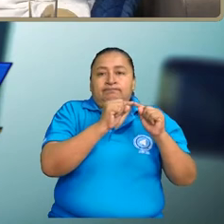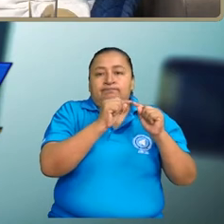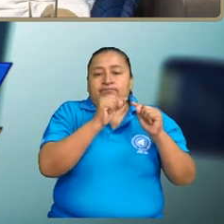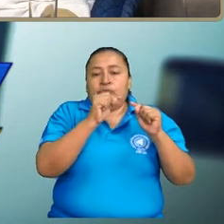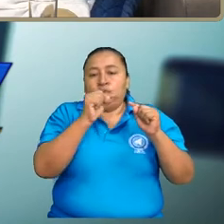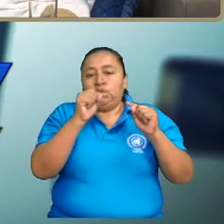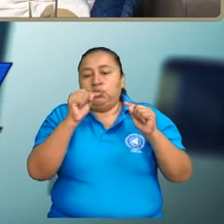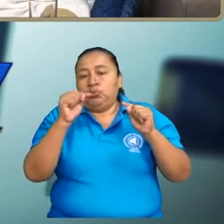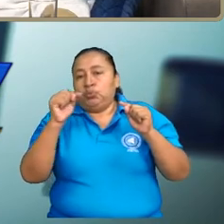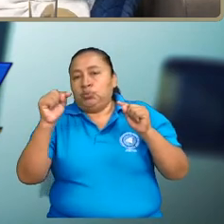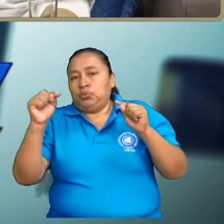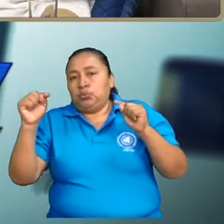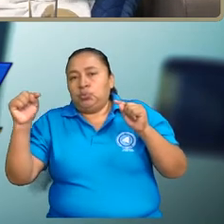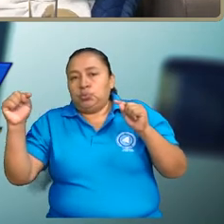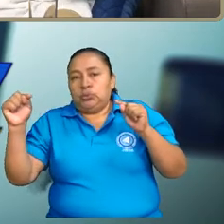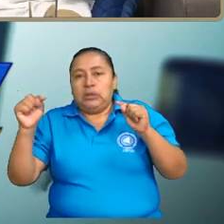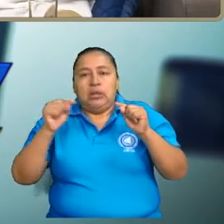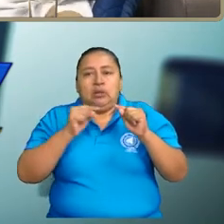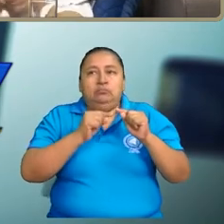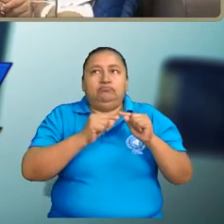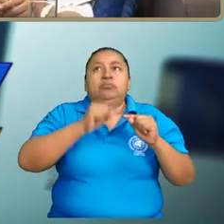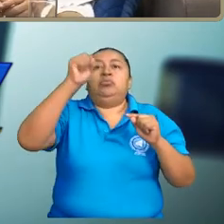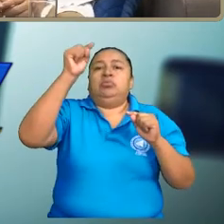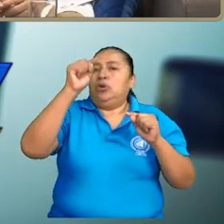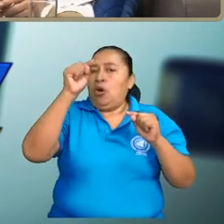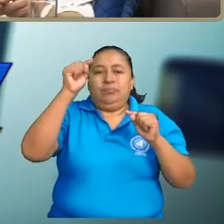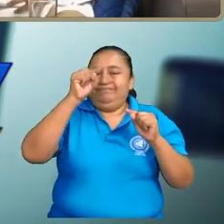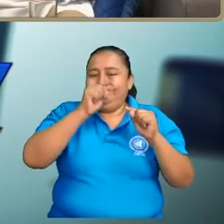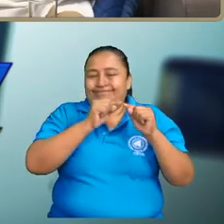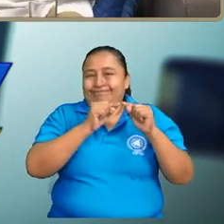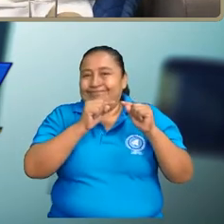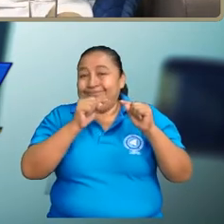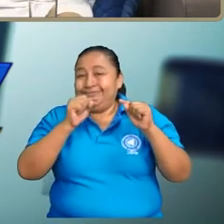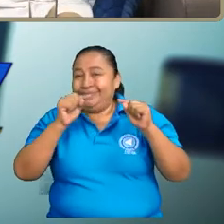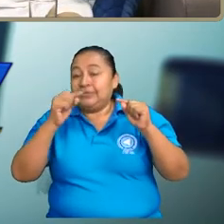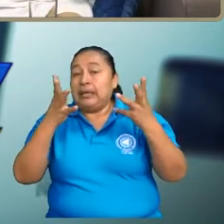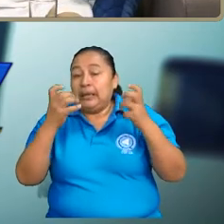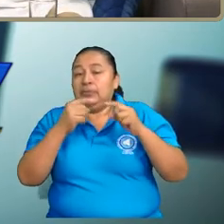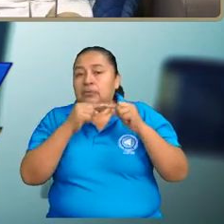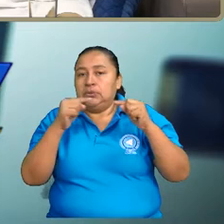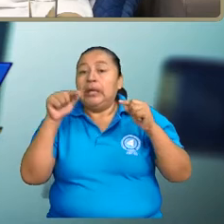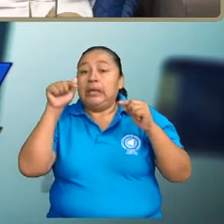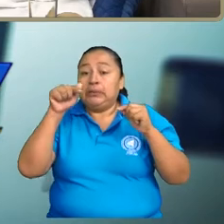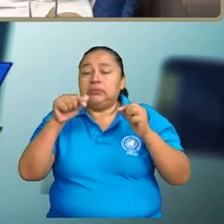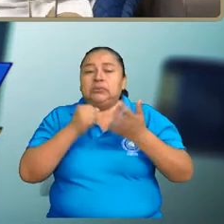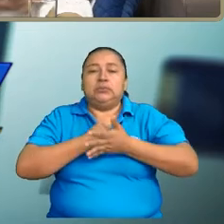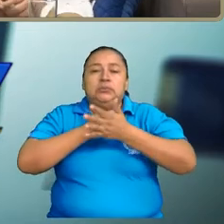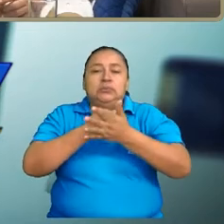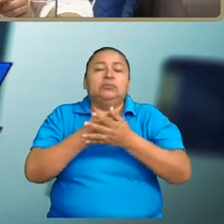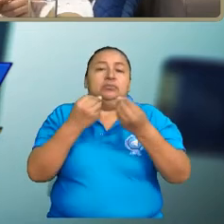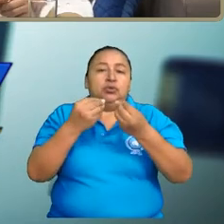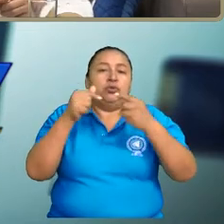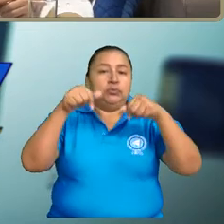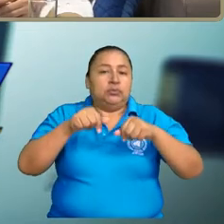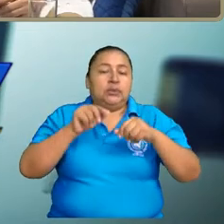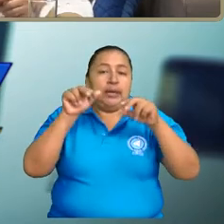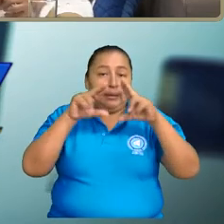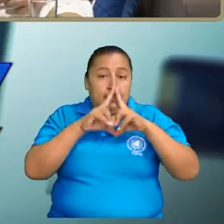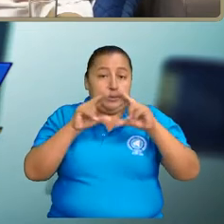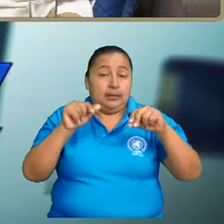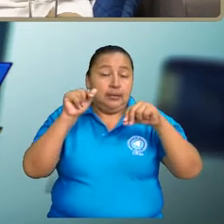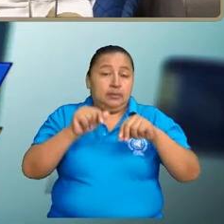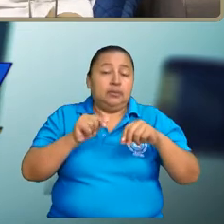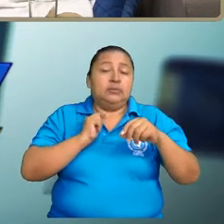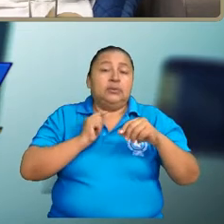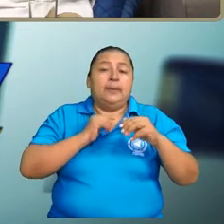tenemos esa curva plana y no esas curvas tan altas como en otros países, nos va a ayudar a que podamos nosotros abordar